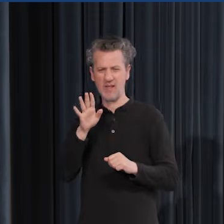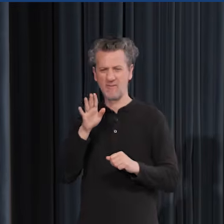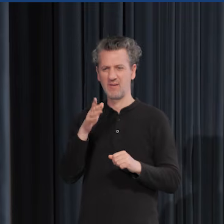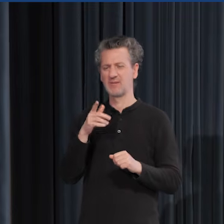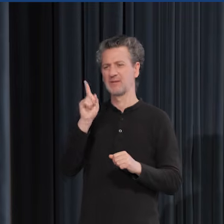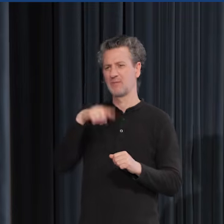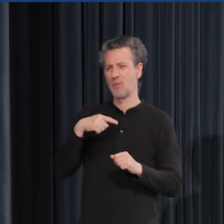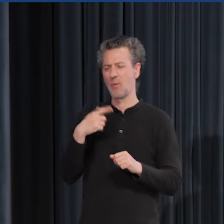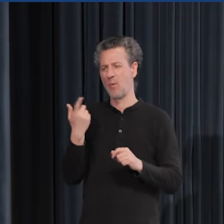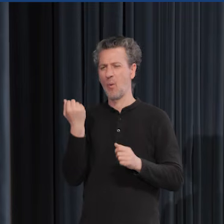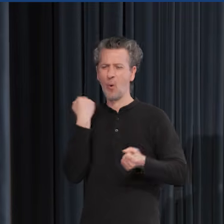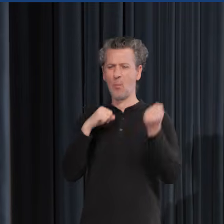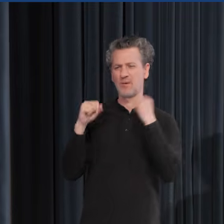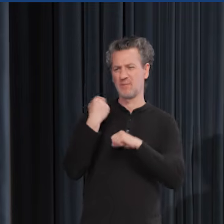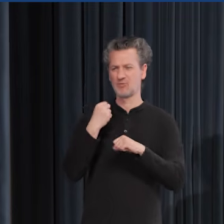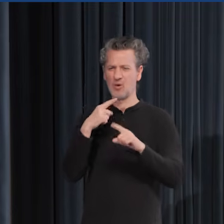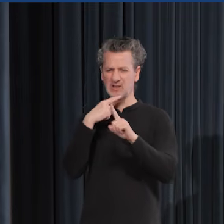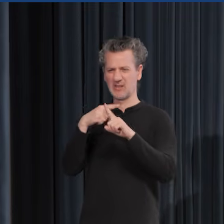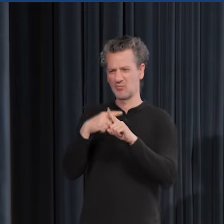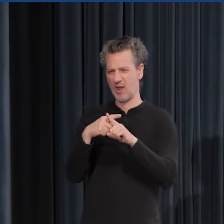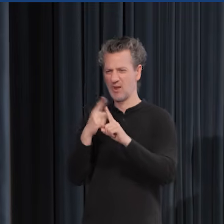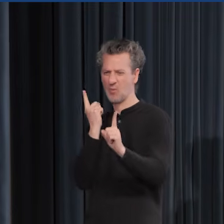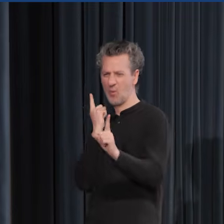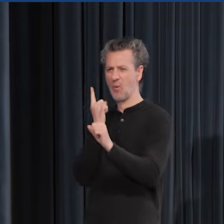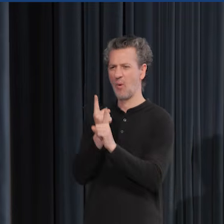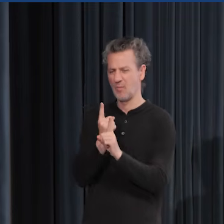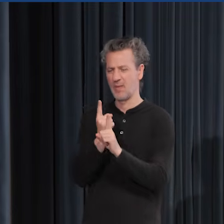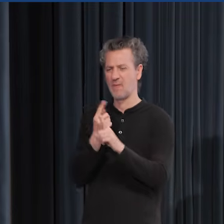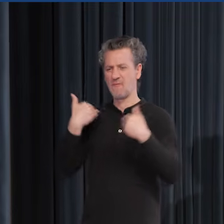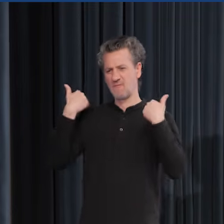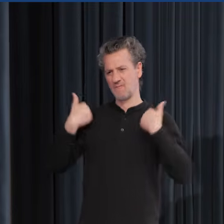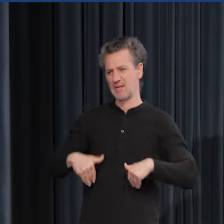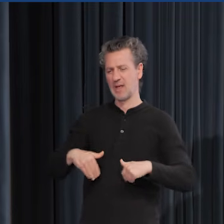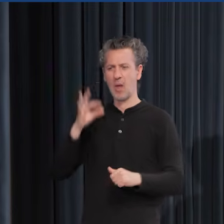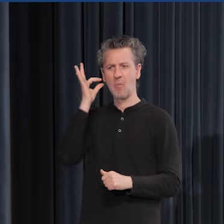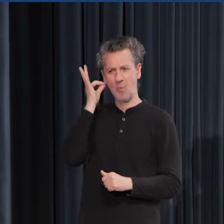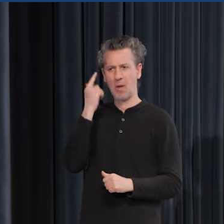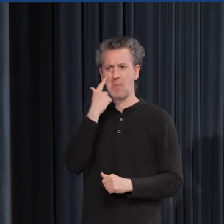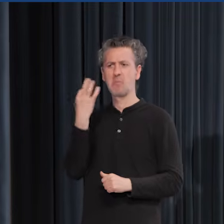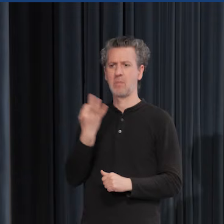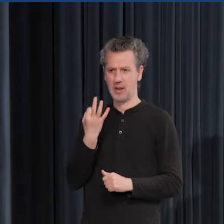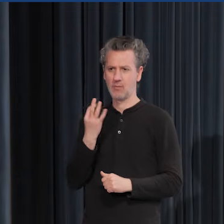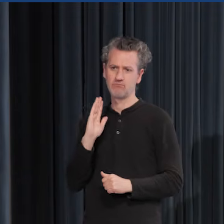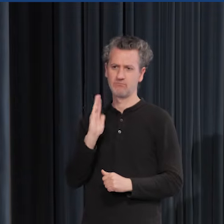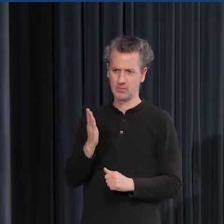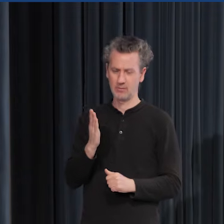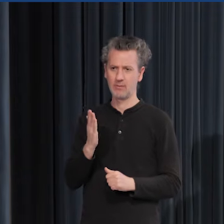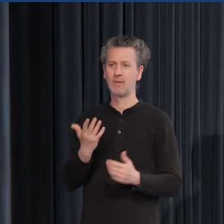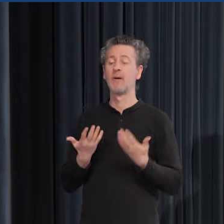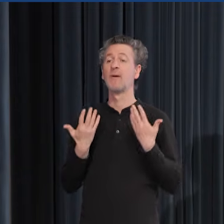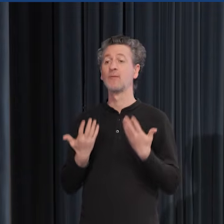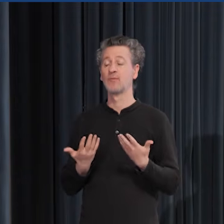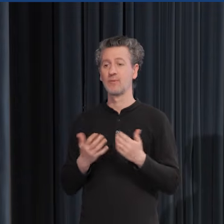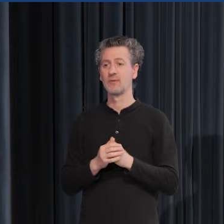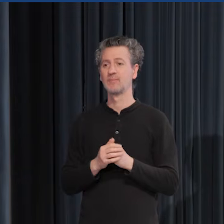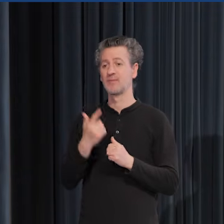sexuales depredatorios que han podido poner en riesgo la seguridad física de las trabajadoras. Entonces, esto provoca